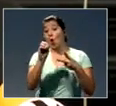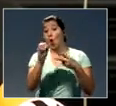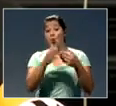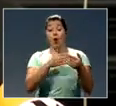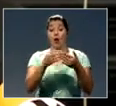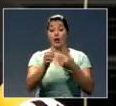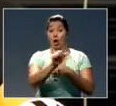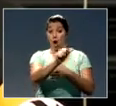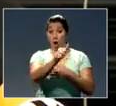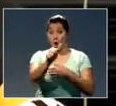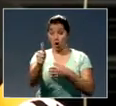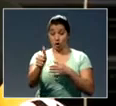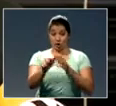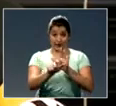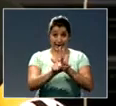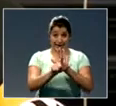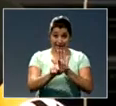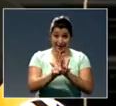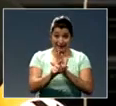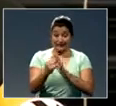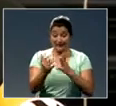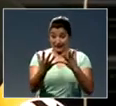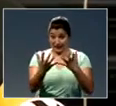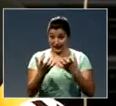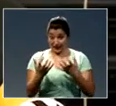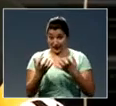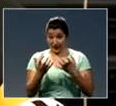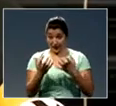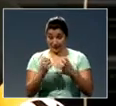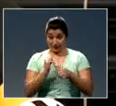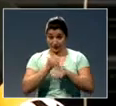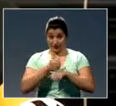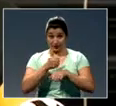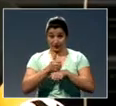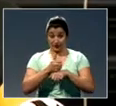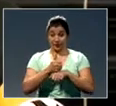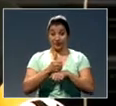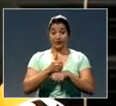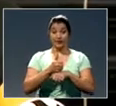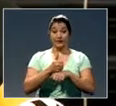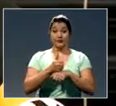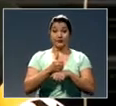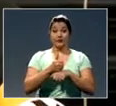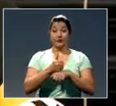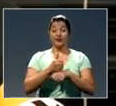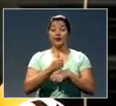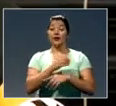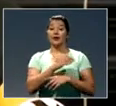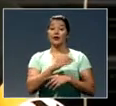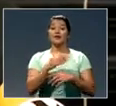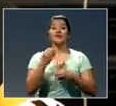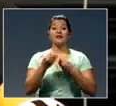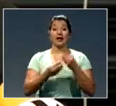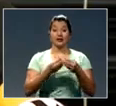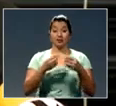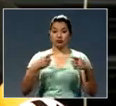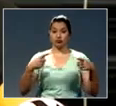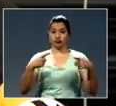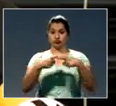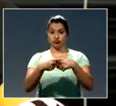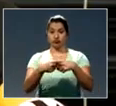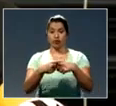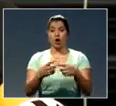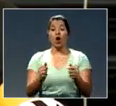ley que se pretenda crear choca y contraviene el